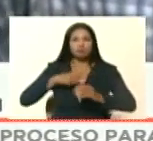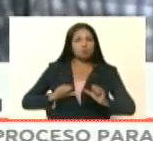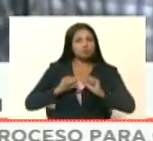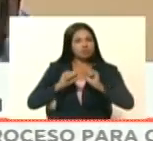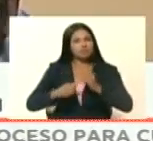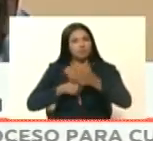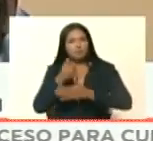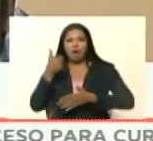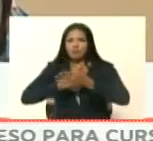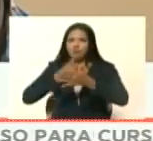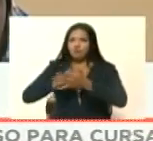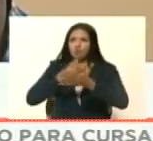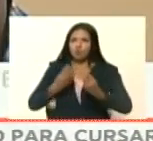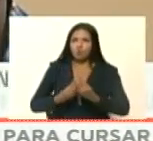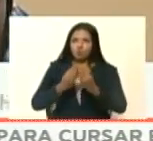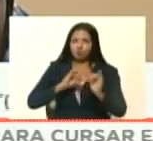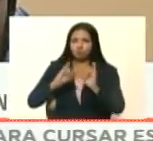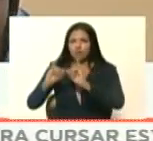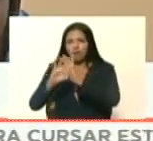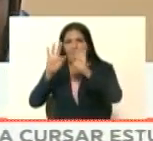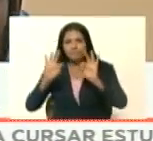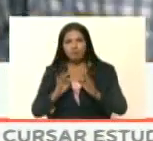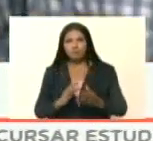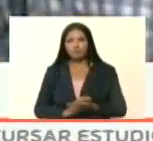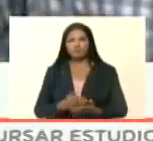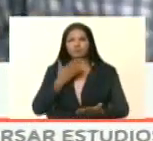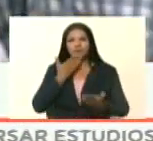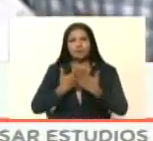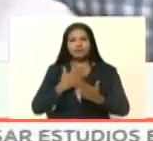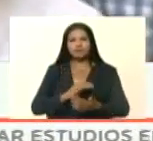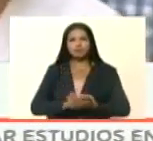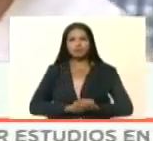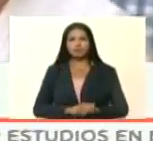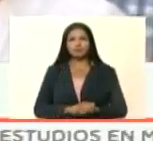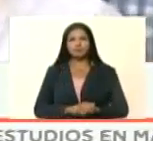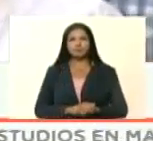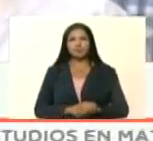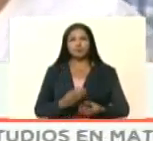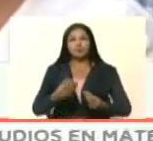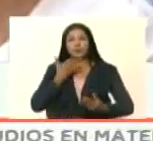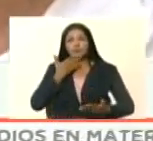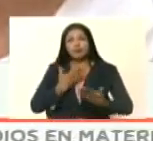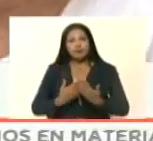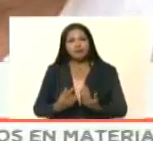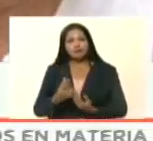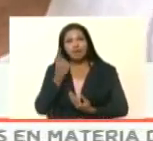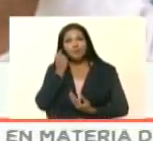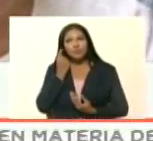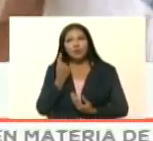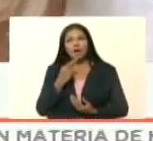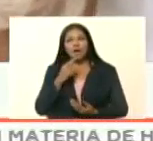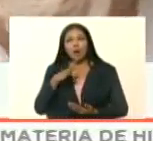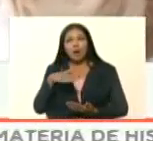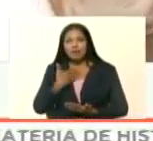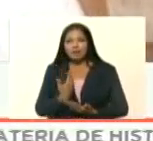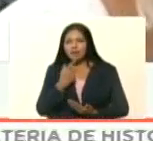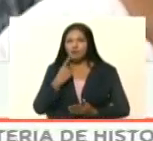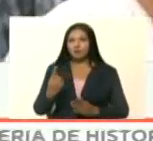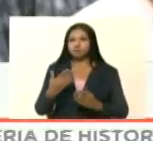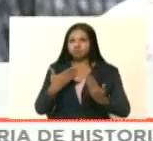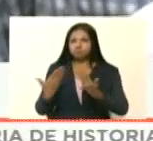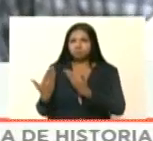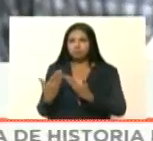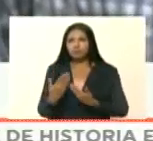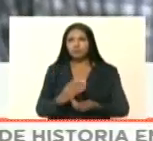seguiremos luchando junto con ustedes. Thank you. Gracias. Muchas gracias, Paqui. Quiero ahora darle la palabra a